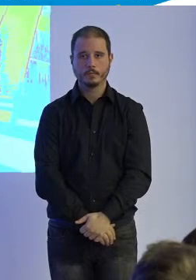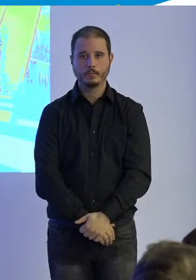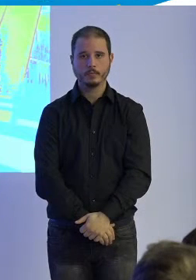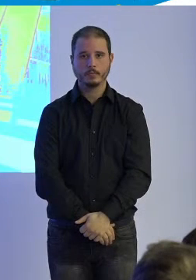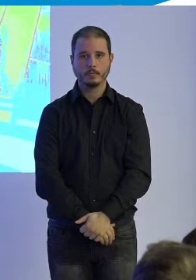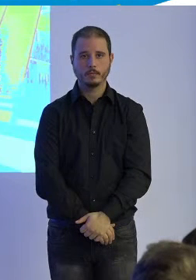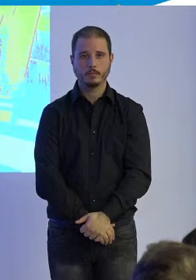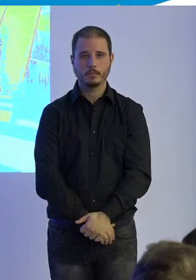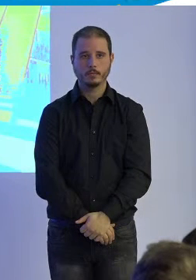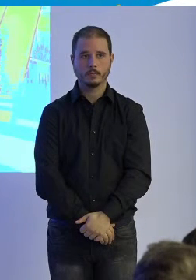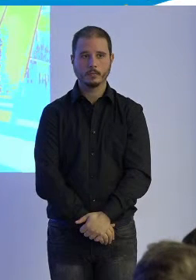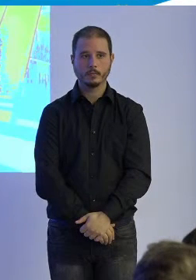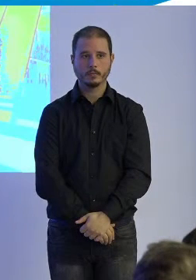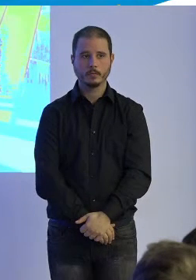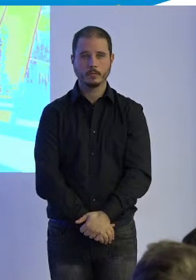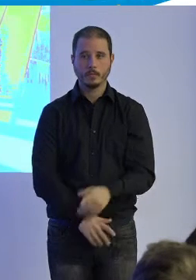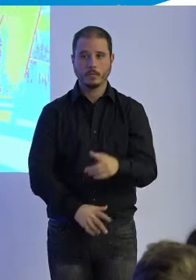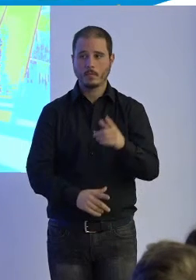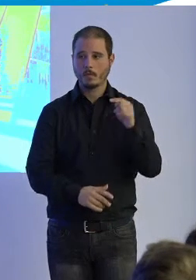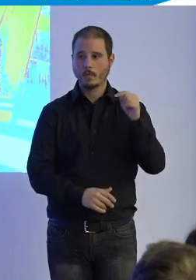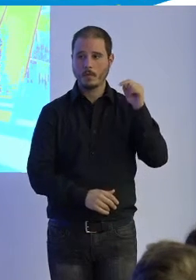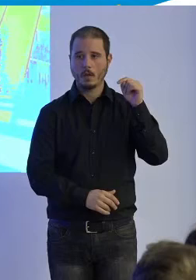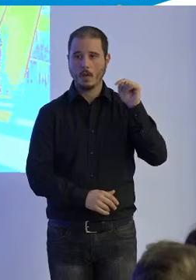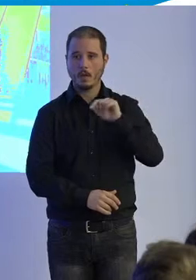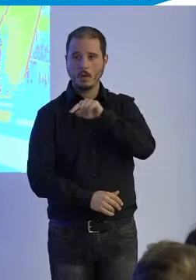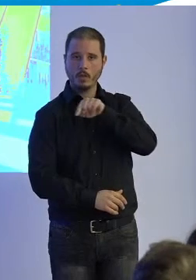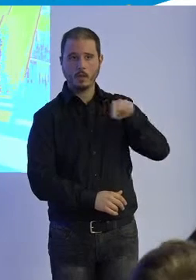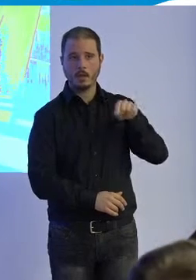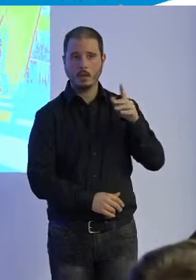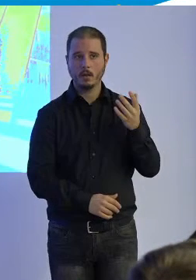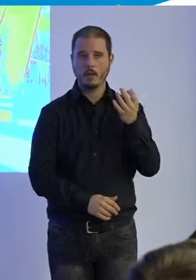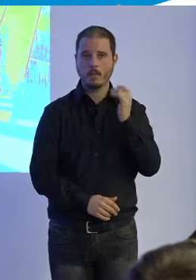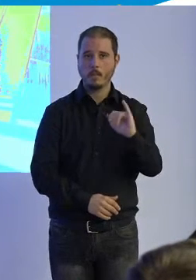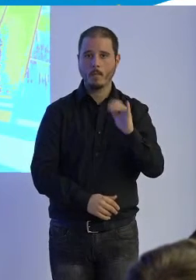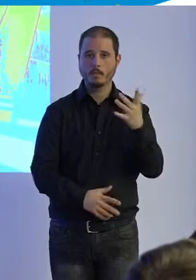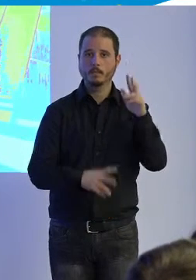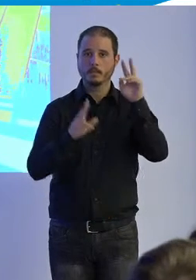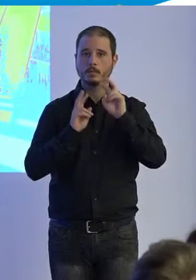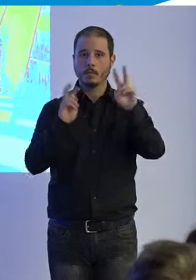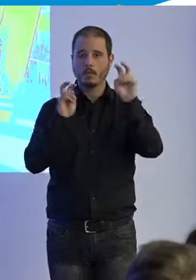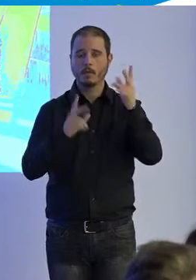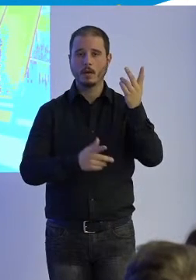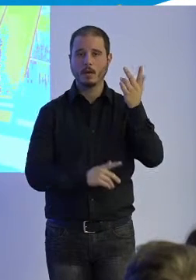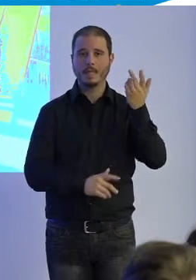abajo a vuestra izquierda, a la mía también, temas de realidad aumentada para